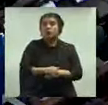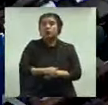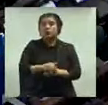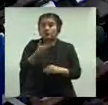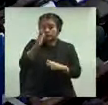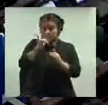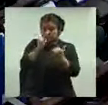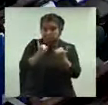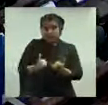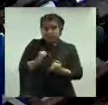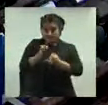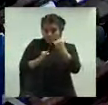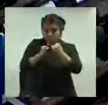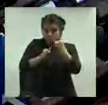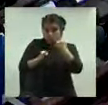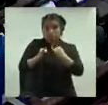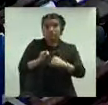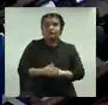¿Pueden bajar la mano?